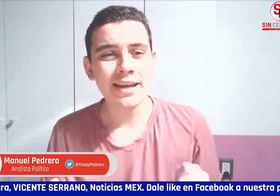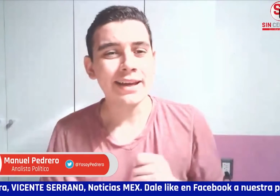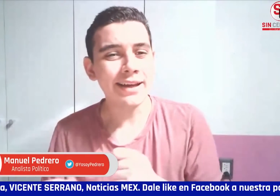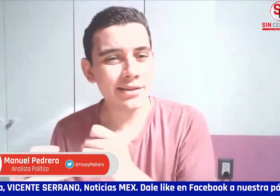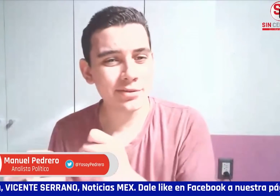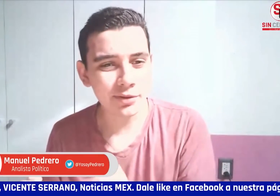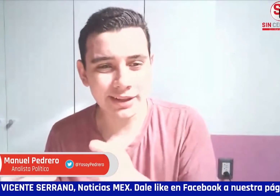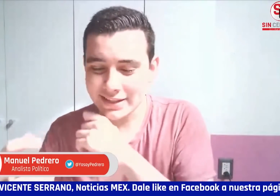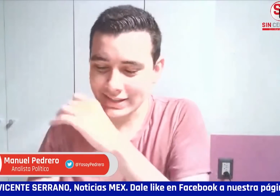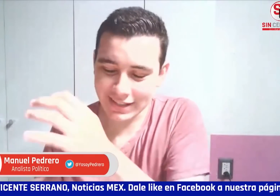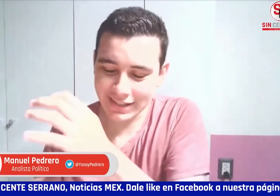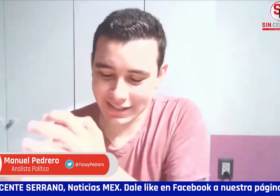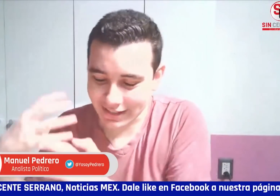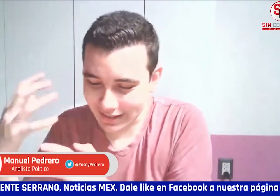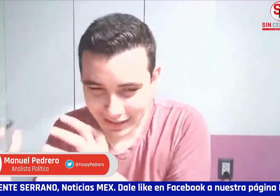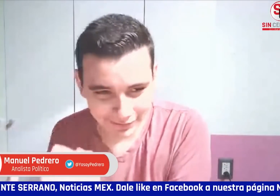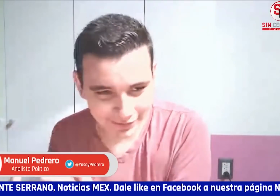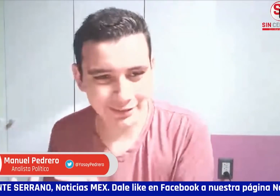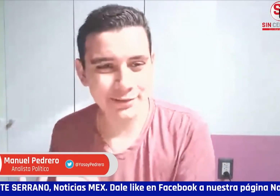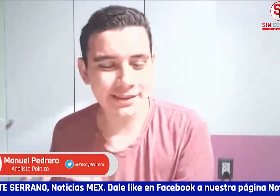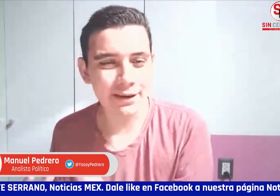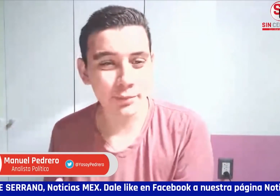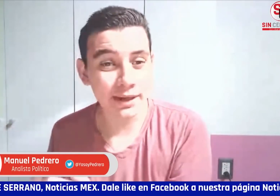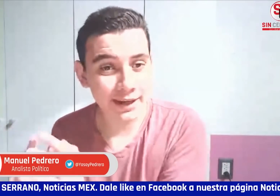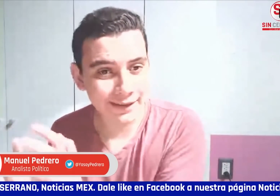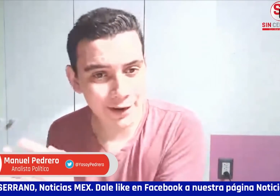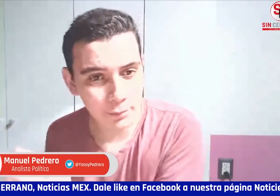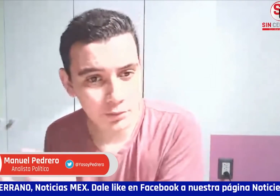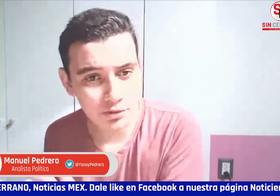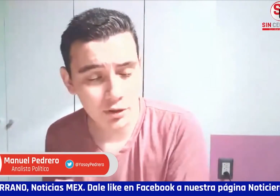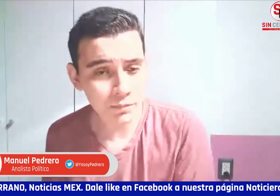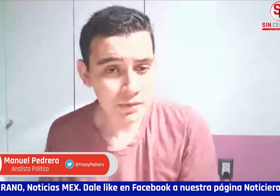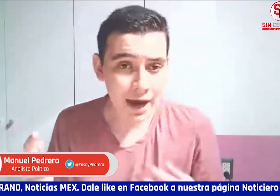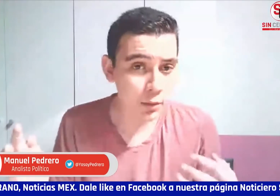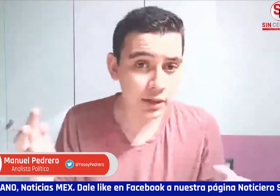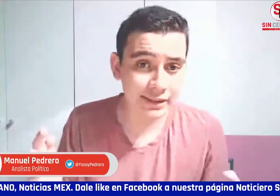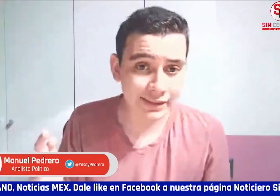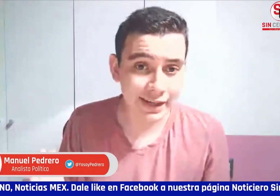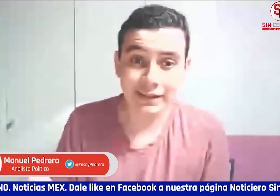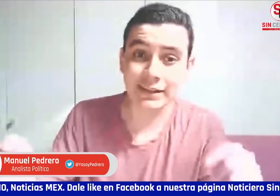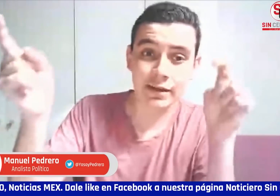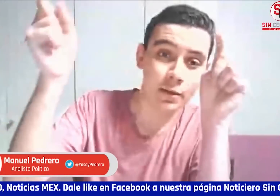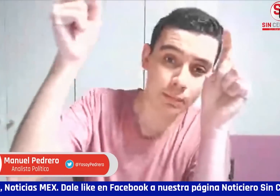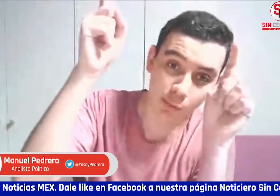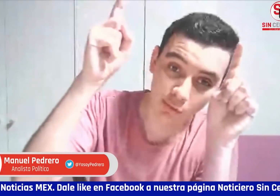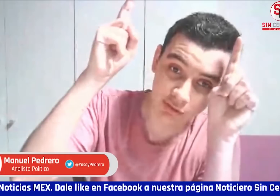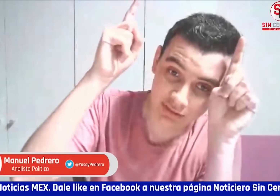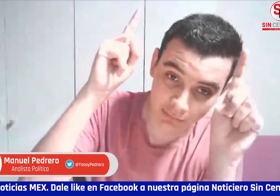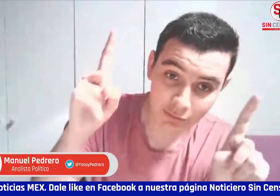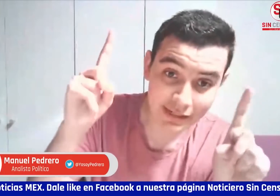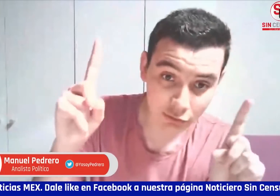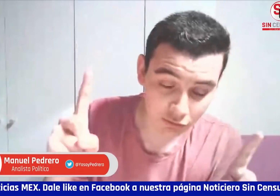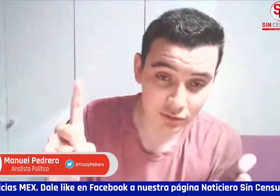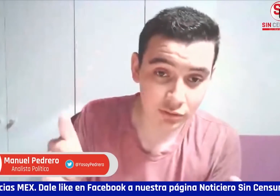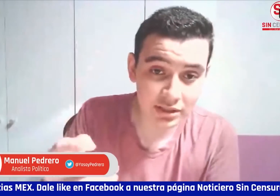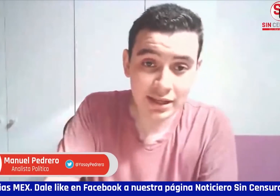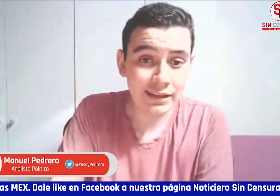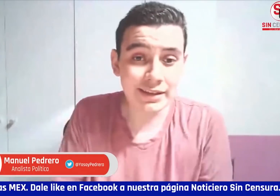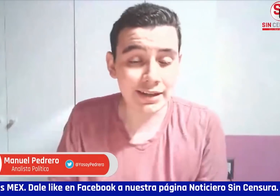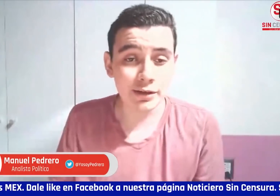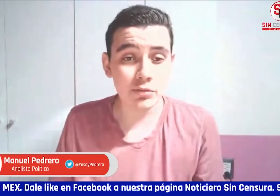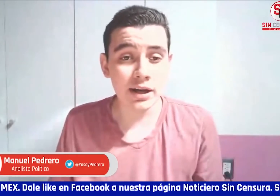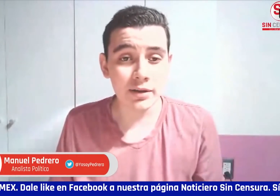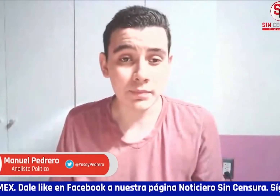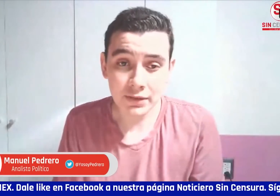una vez, eso es inevitablemente la forma en la que la oposición ahora tendrá que, debido a las